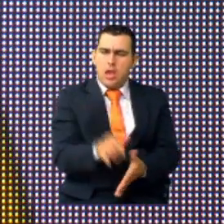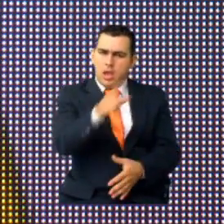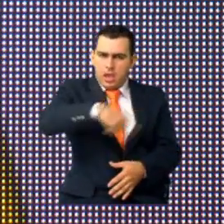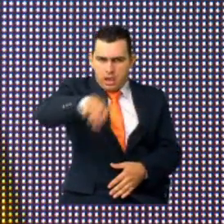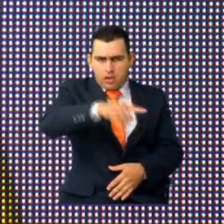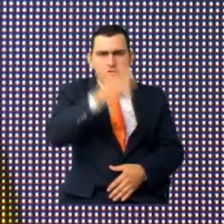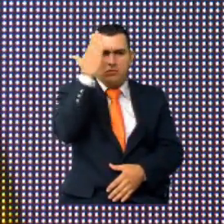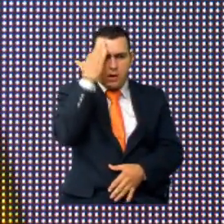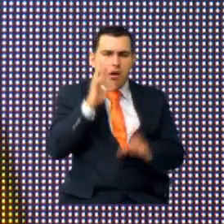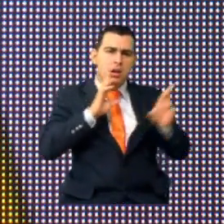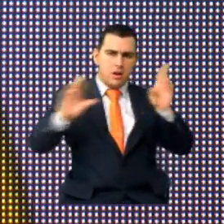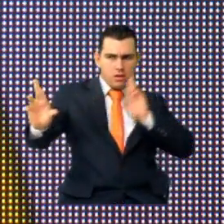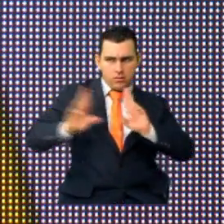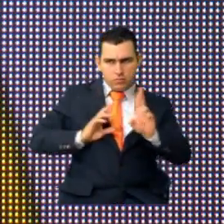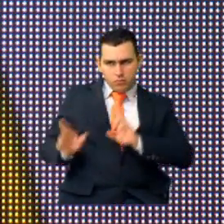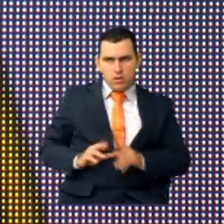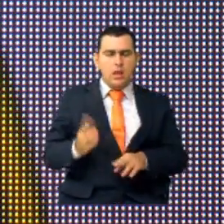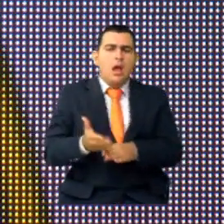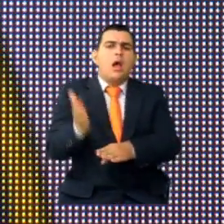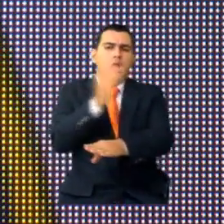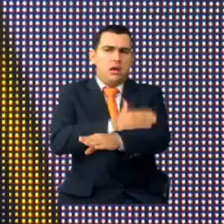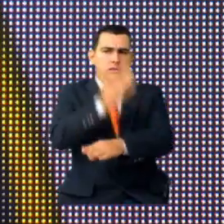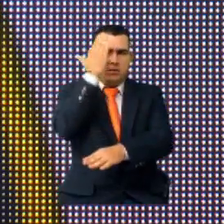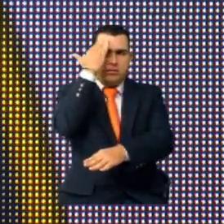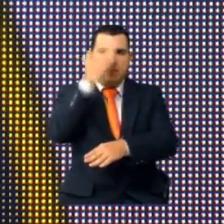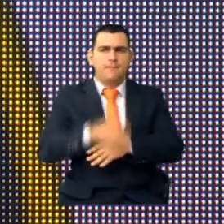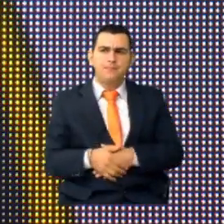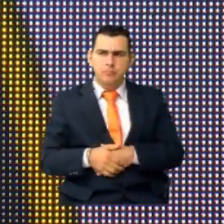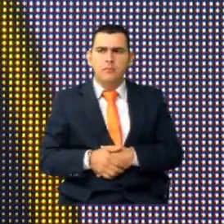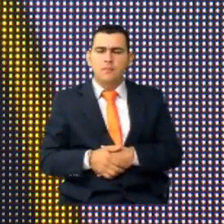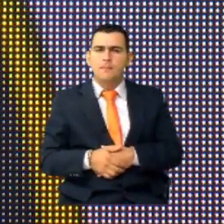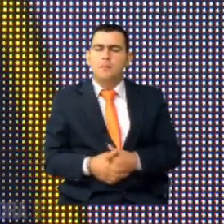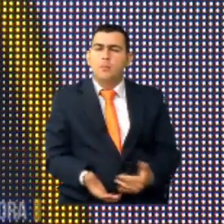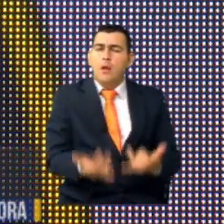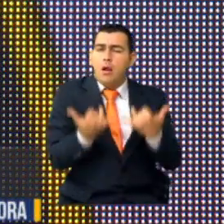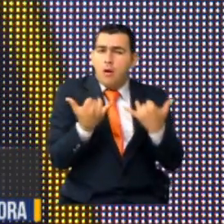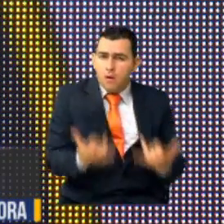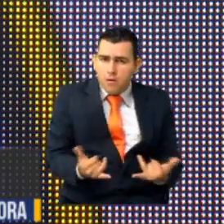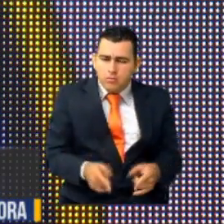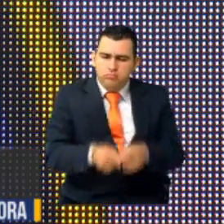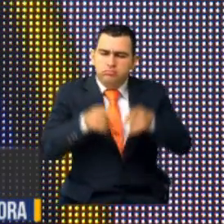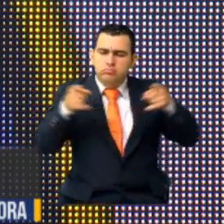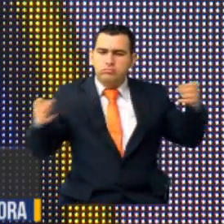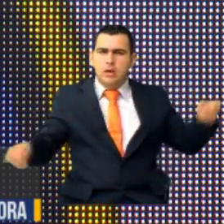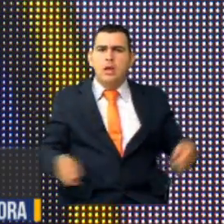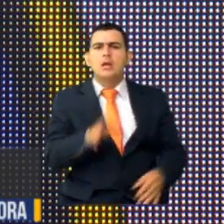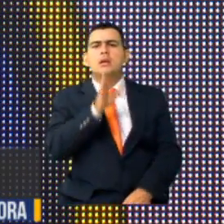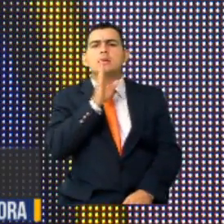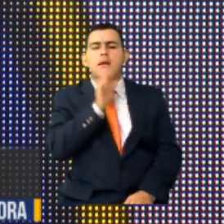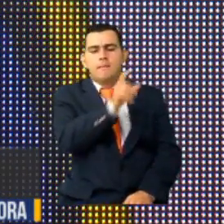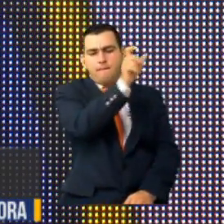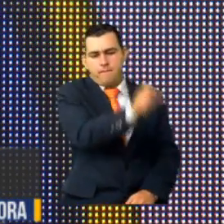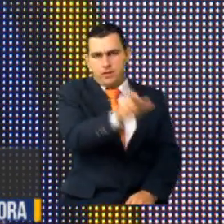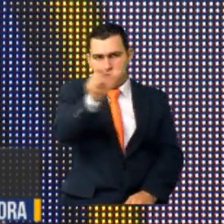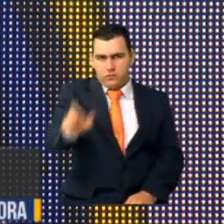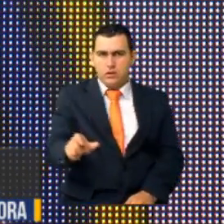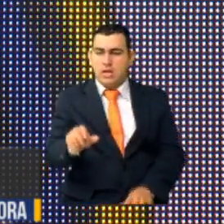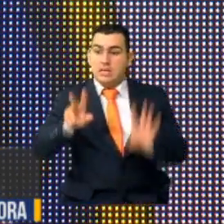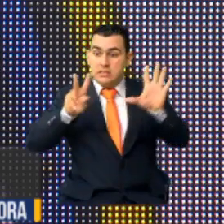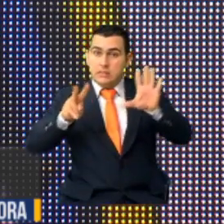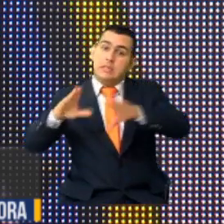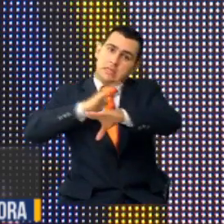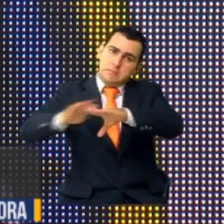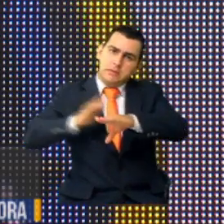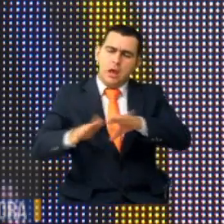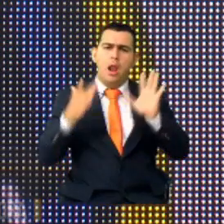en el cual ellos responderán fue sorteado previamente. Asimismo, recordamos que en el recinto contamos con la presencia de 6 candidatos de los 7 que fueron